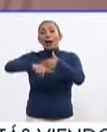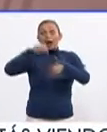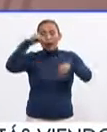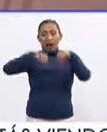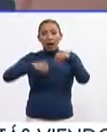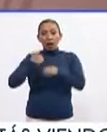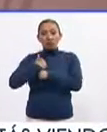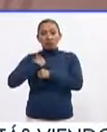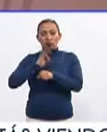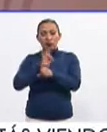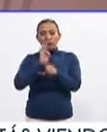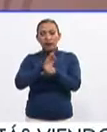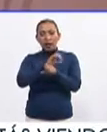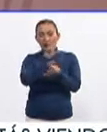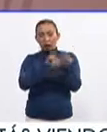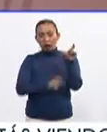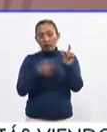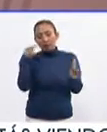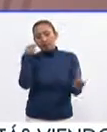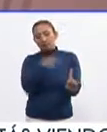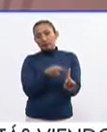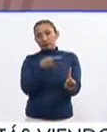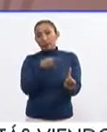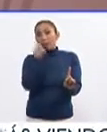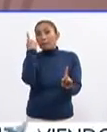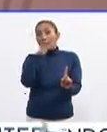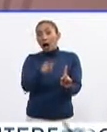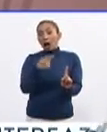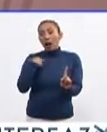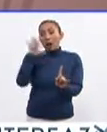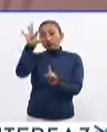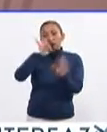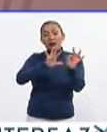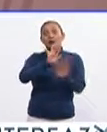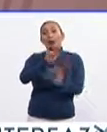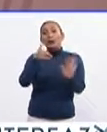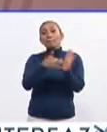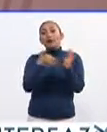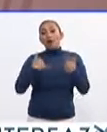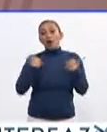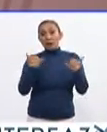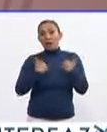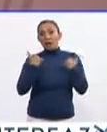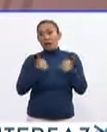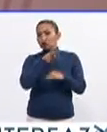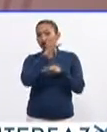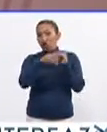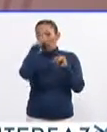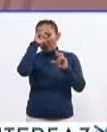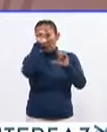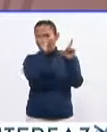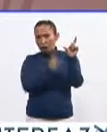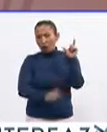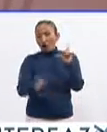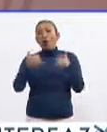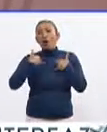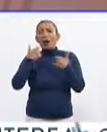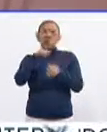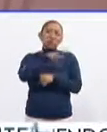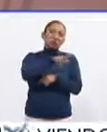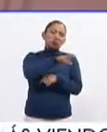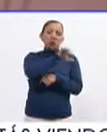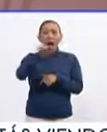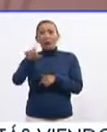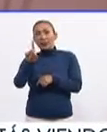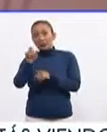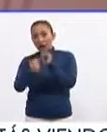Guardia Nacional. Está enfocada, está dirigida al reclutamiento de 50,000 jóvenes a lo largo y ancho del país, jóvenes entre